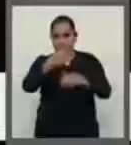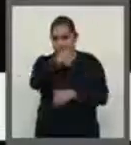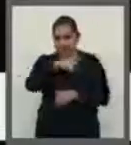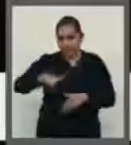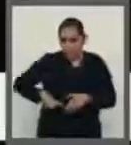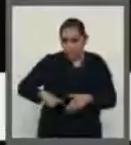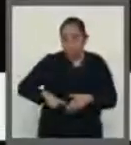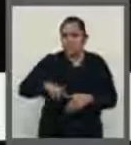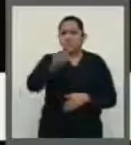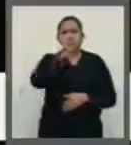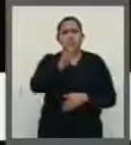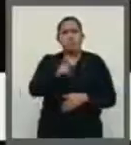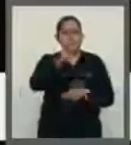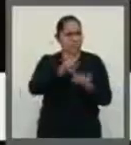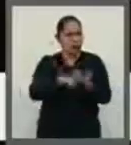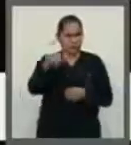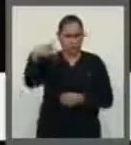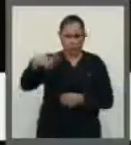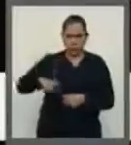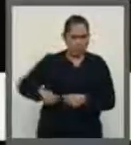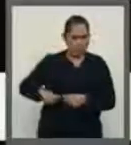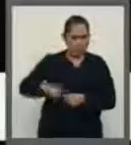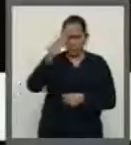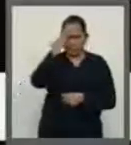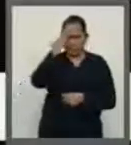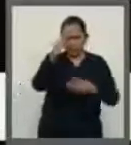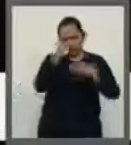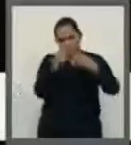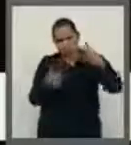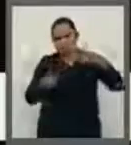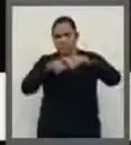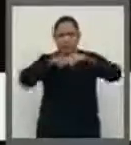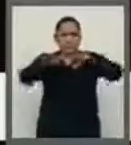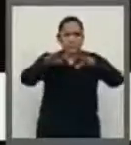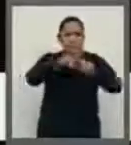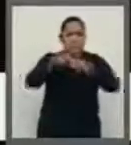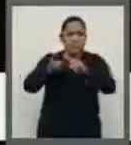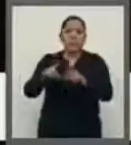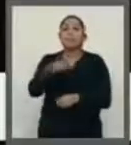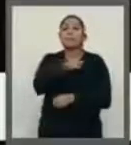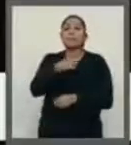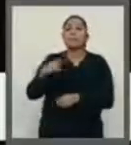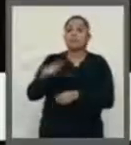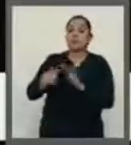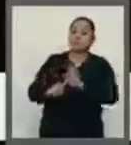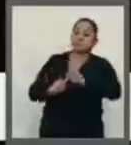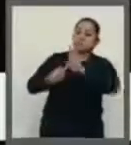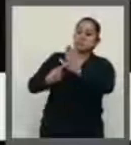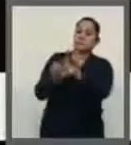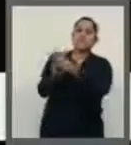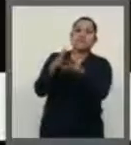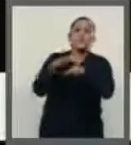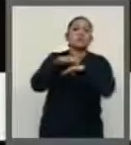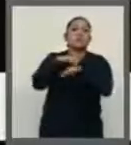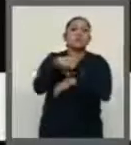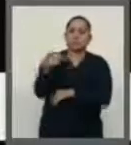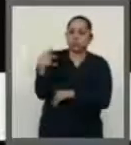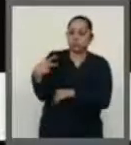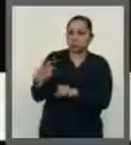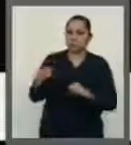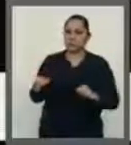ente de los tres órdenes de gobierno deberá tener carácter institucional y fines